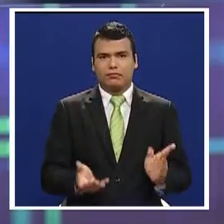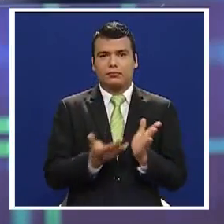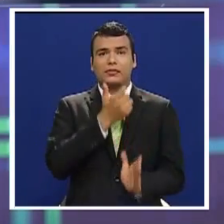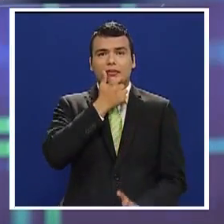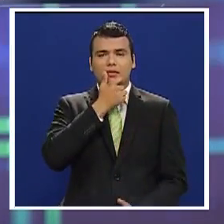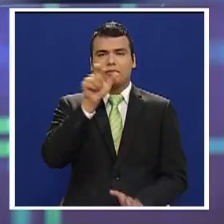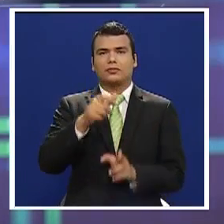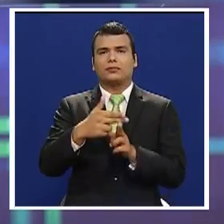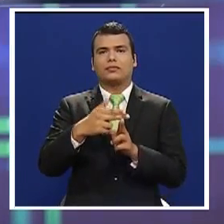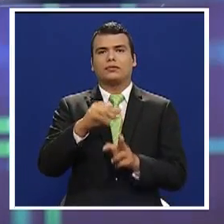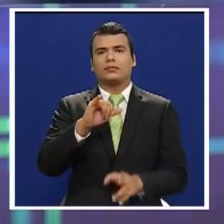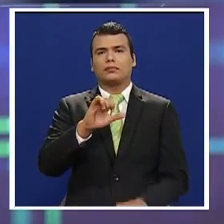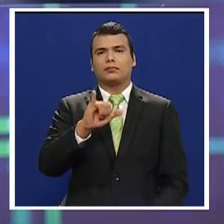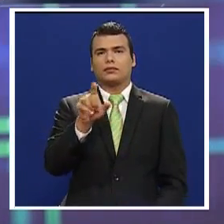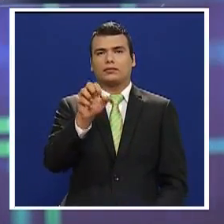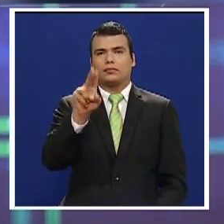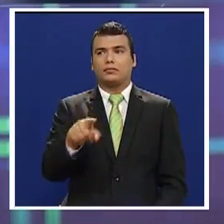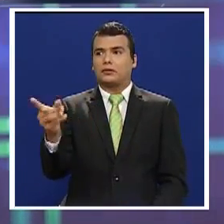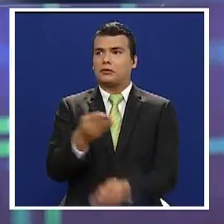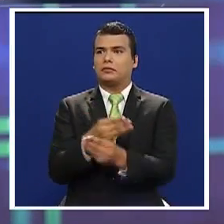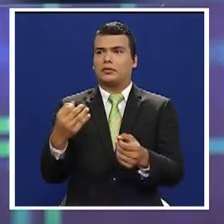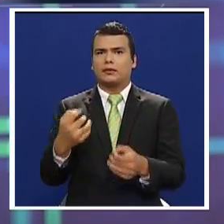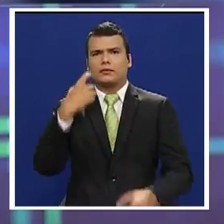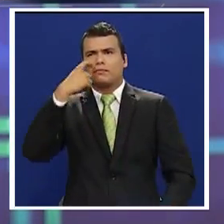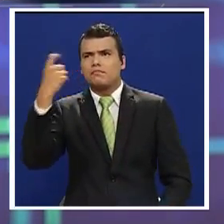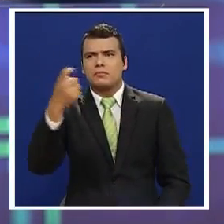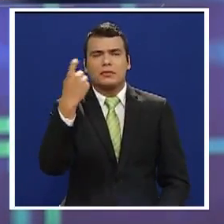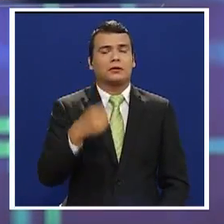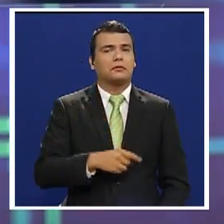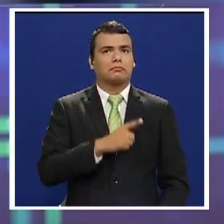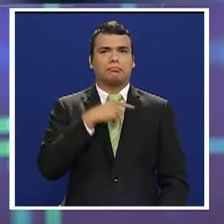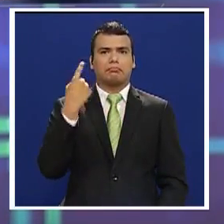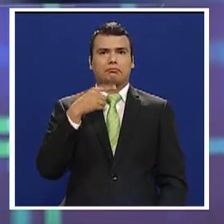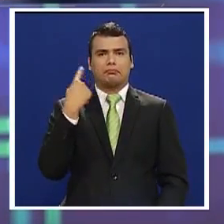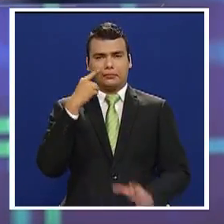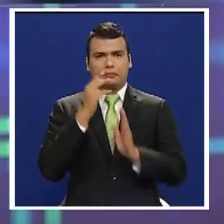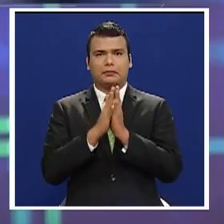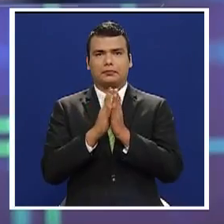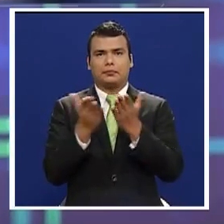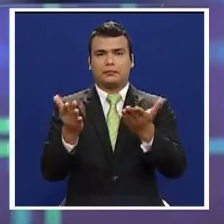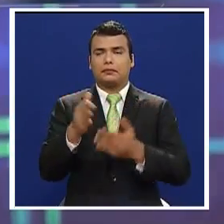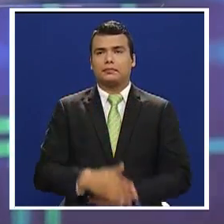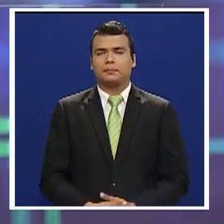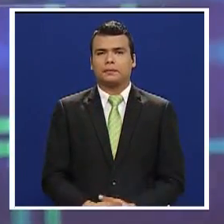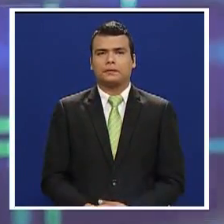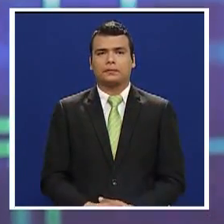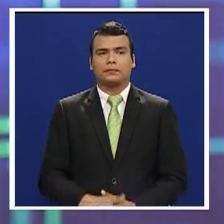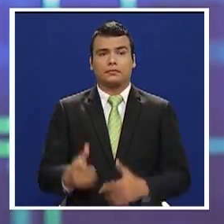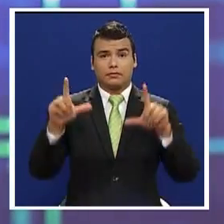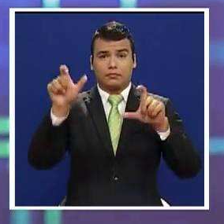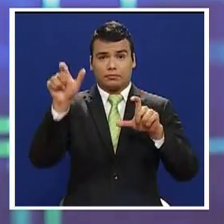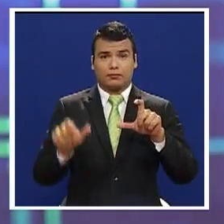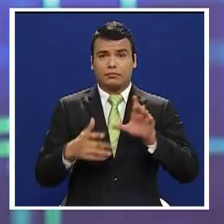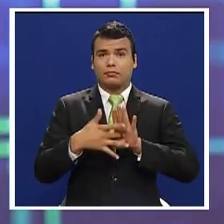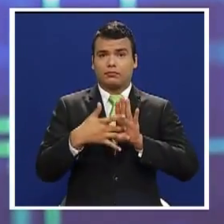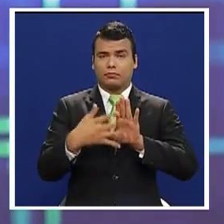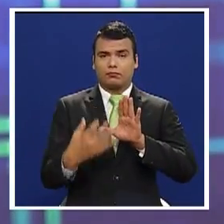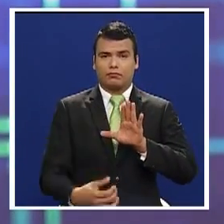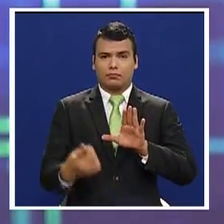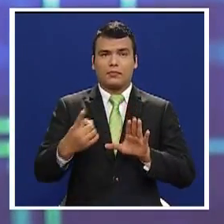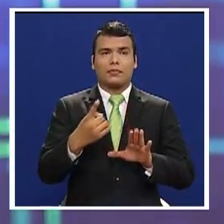fue condenado por el accidente de un bus de Rápido Ochoa, donde murieron 41 personas. Desde Quibdó, Cristian Cuesta, Telepacífico